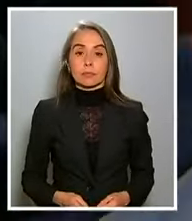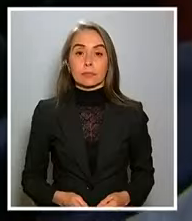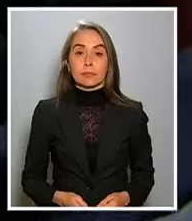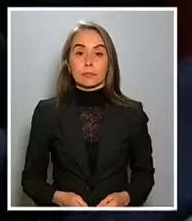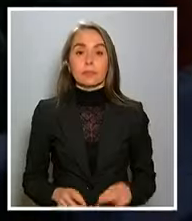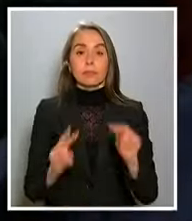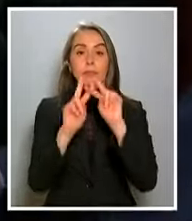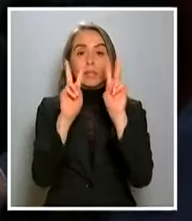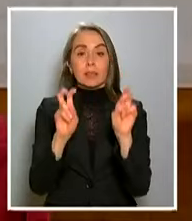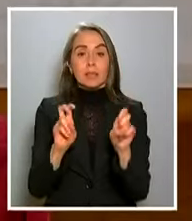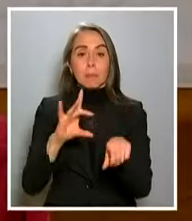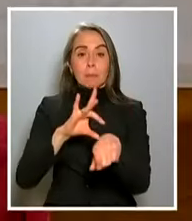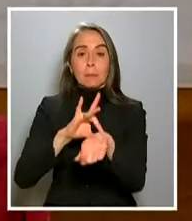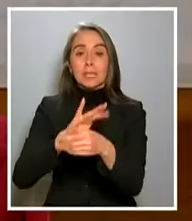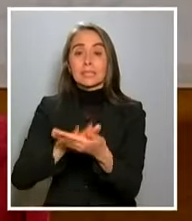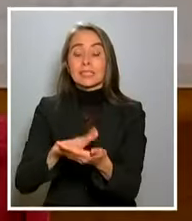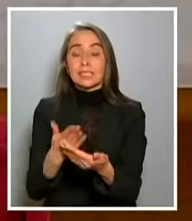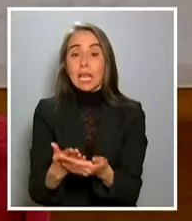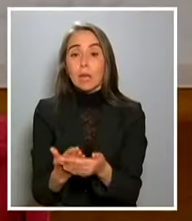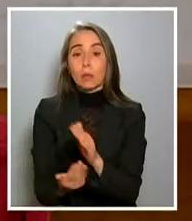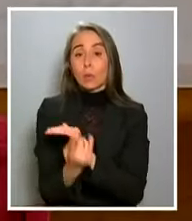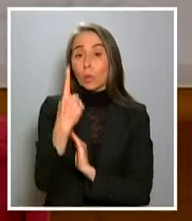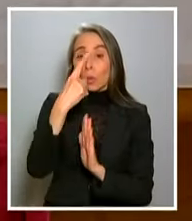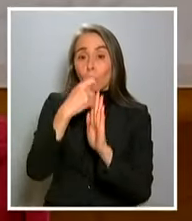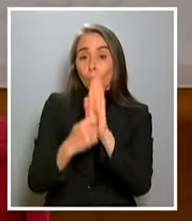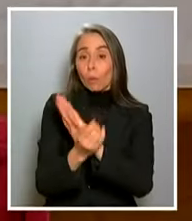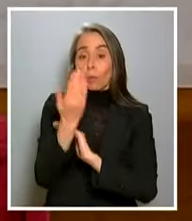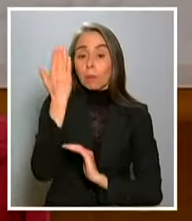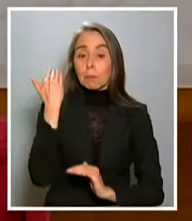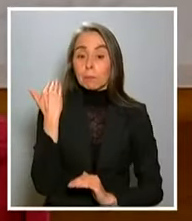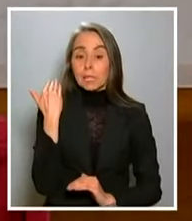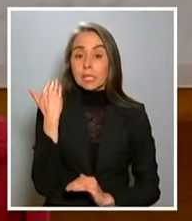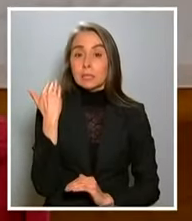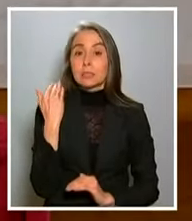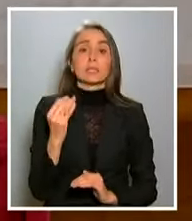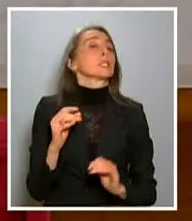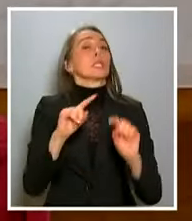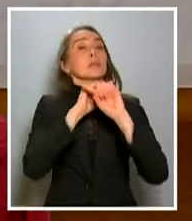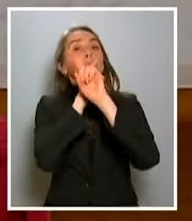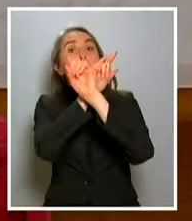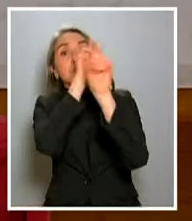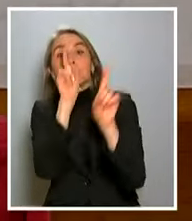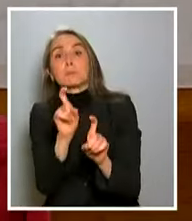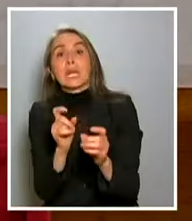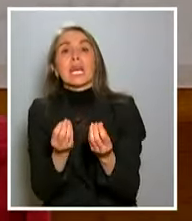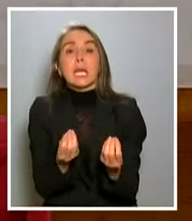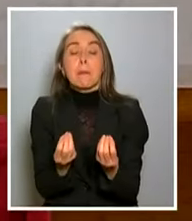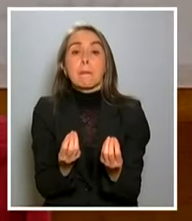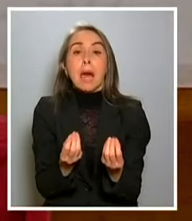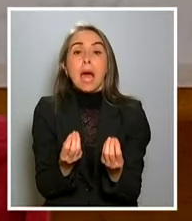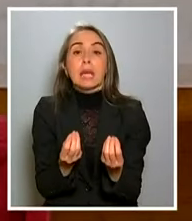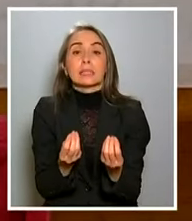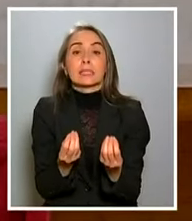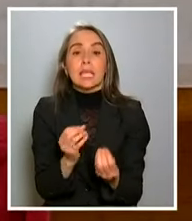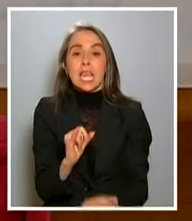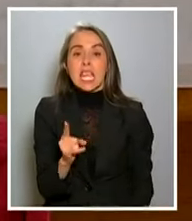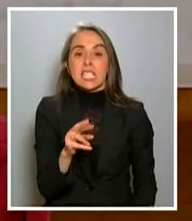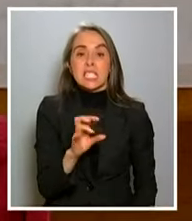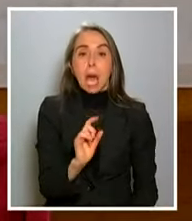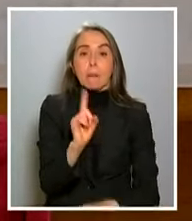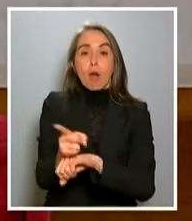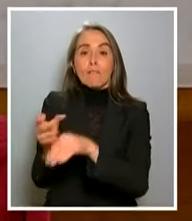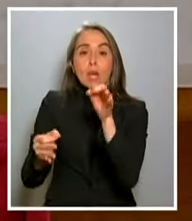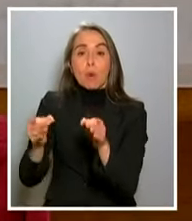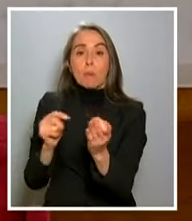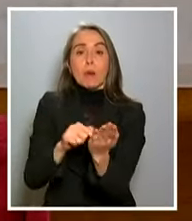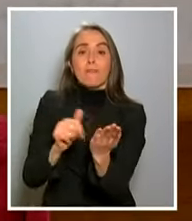En materia de salud, hace solo un mes había gran incertidumbre sobre lo que ocurría ante la obligación de las ISAPRES de cumplir el